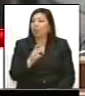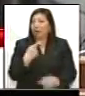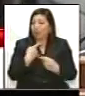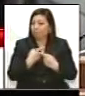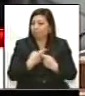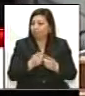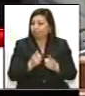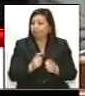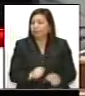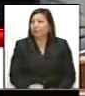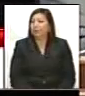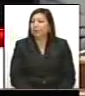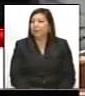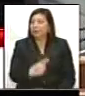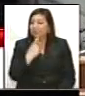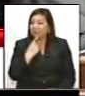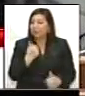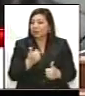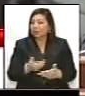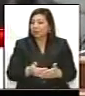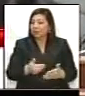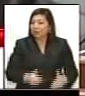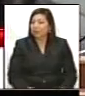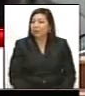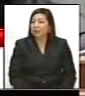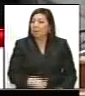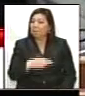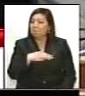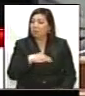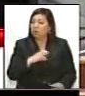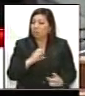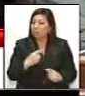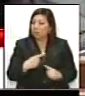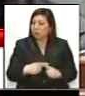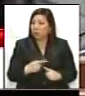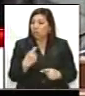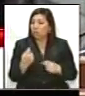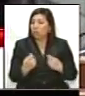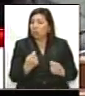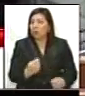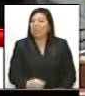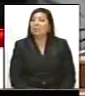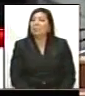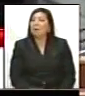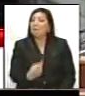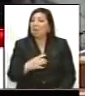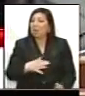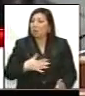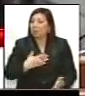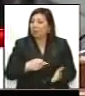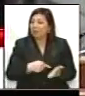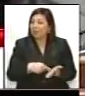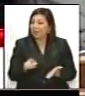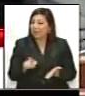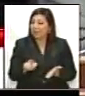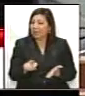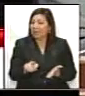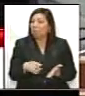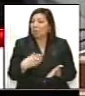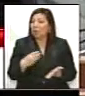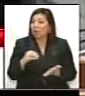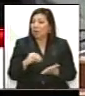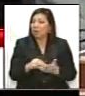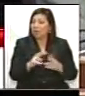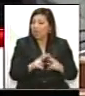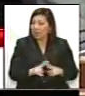difusión, está muy bien que también se incluya al Ministerio de Comercio Exterior y Turismo para que pueda salir y ponerse en